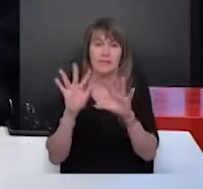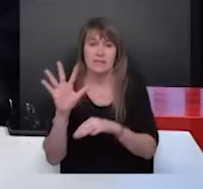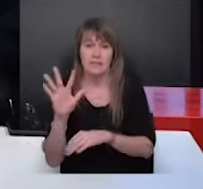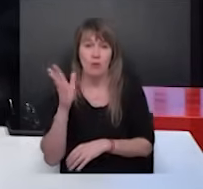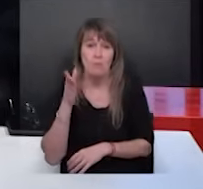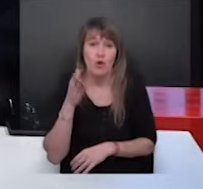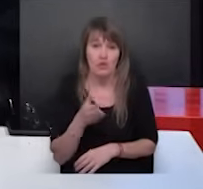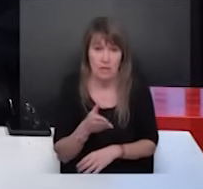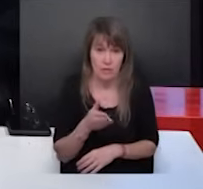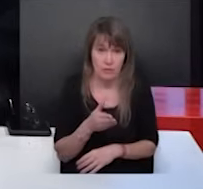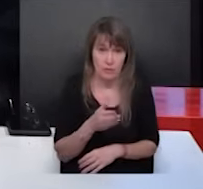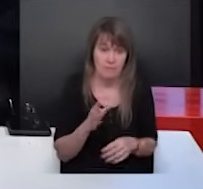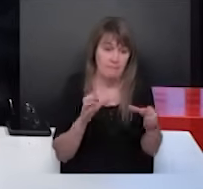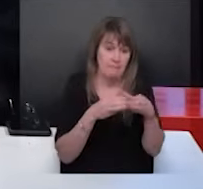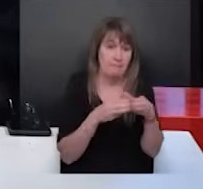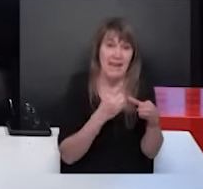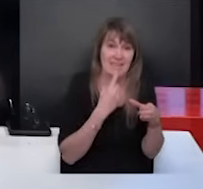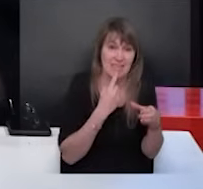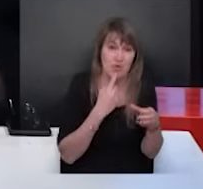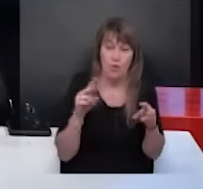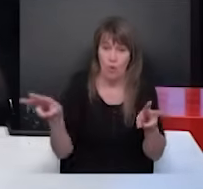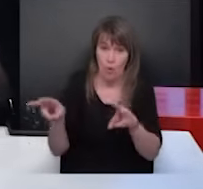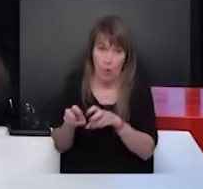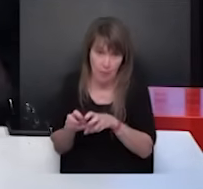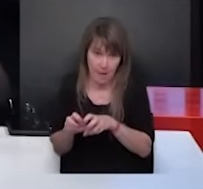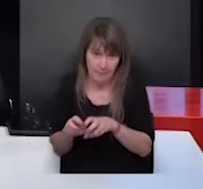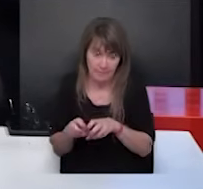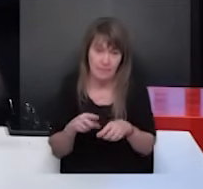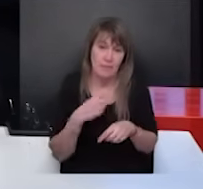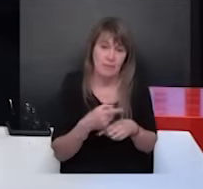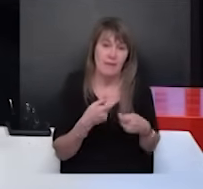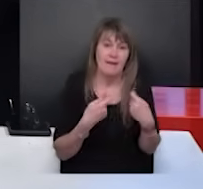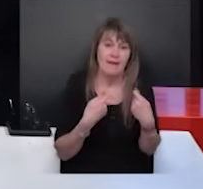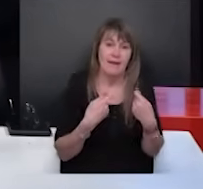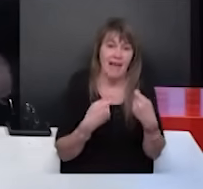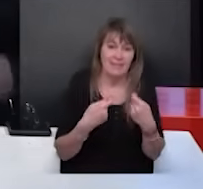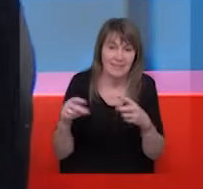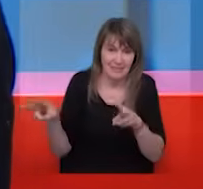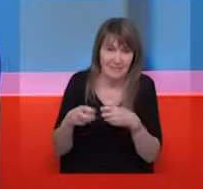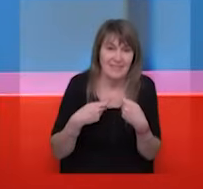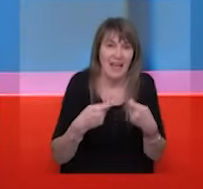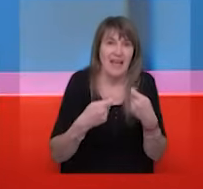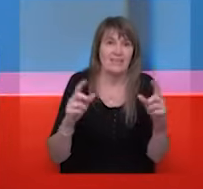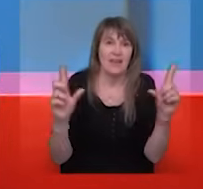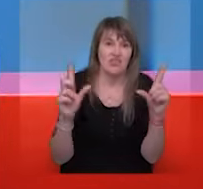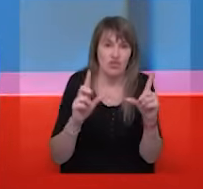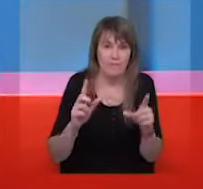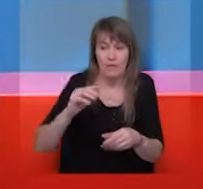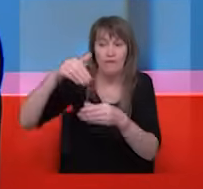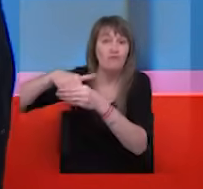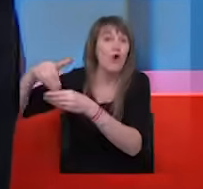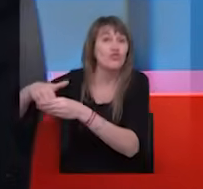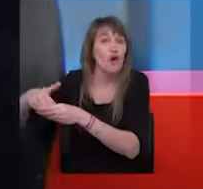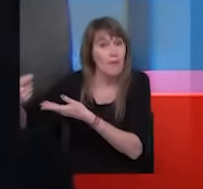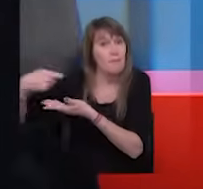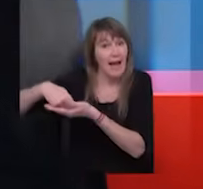partidos cobran por voto se lo gastan se lo patinan digamos en televisión Entonces es como